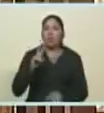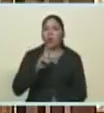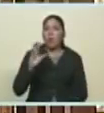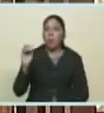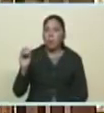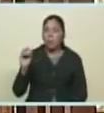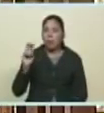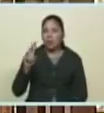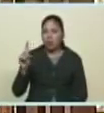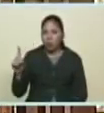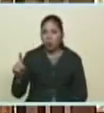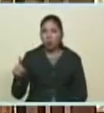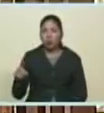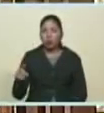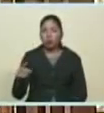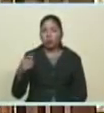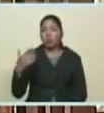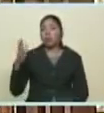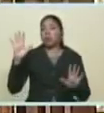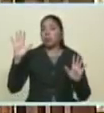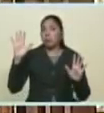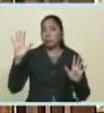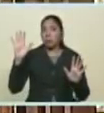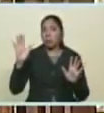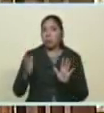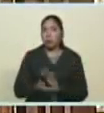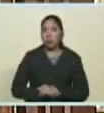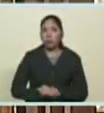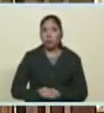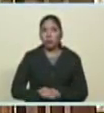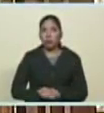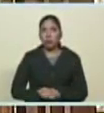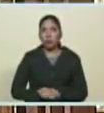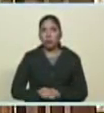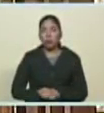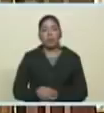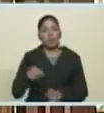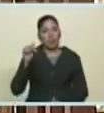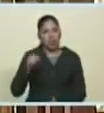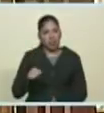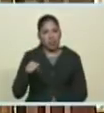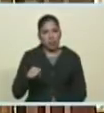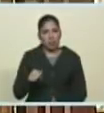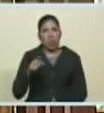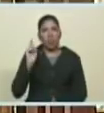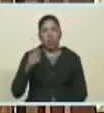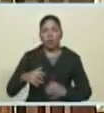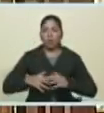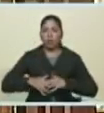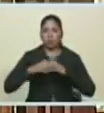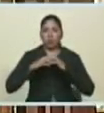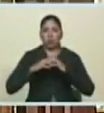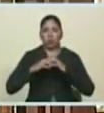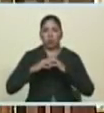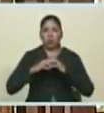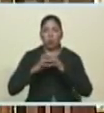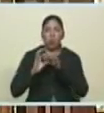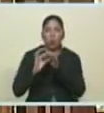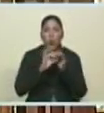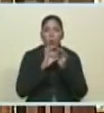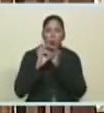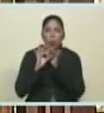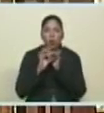Por lo menos, hasta el 2021. Consejo Federal de Gobierno que se vaya fortaleciendo y que